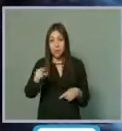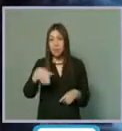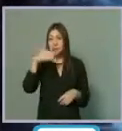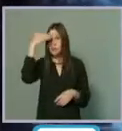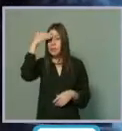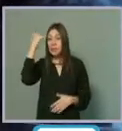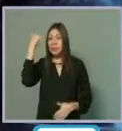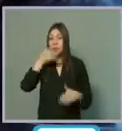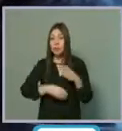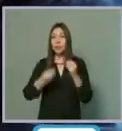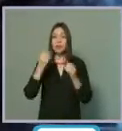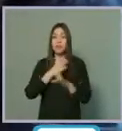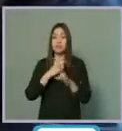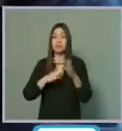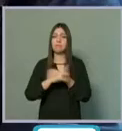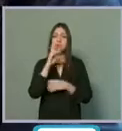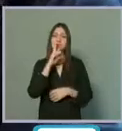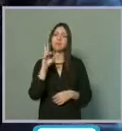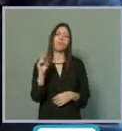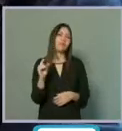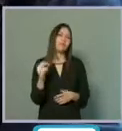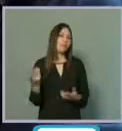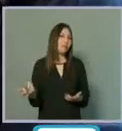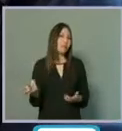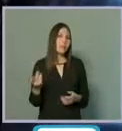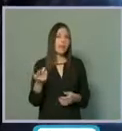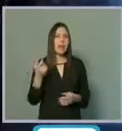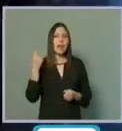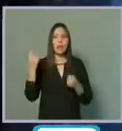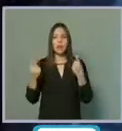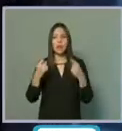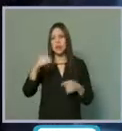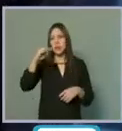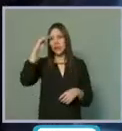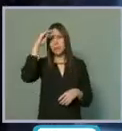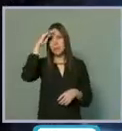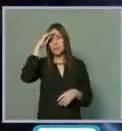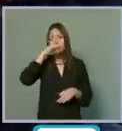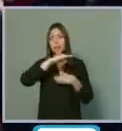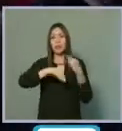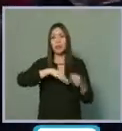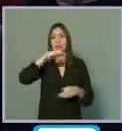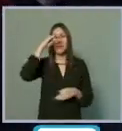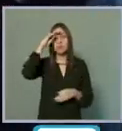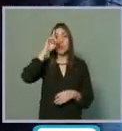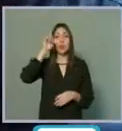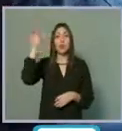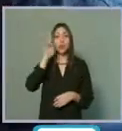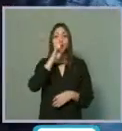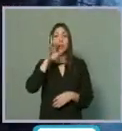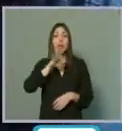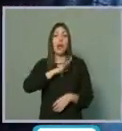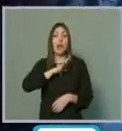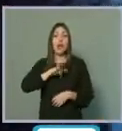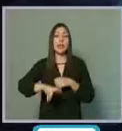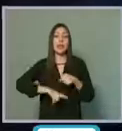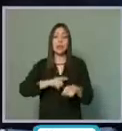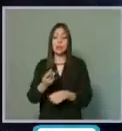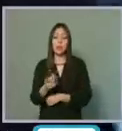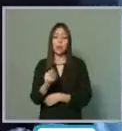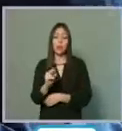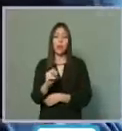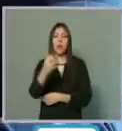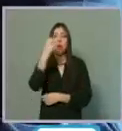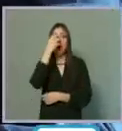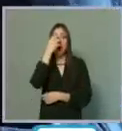sea, muchos piensan que pues todos tenemos un oso de mascota y tocando balalaika.